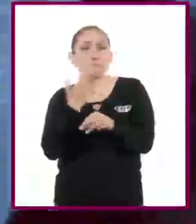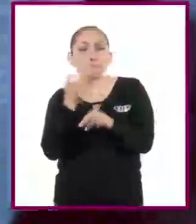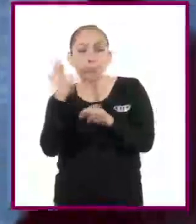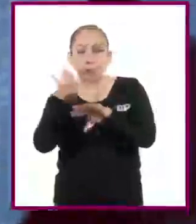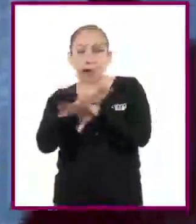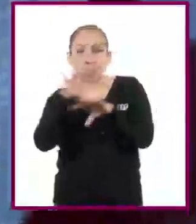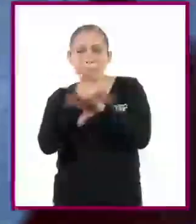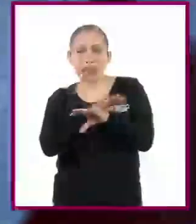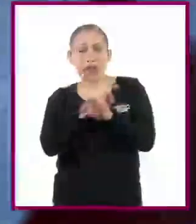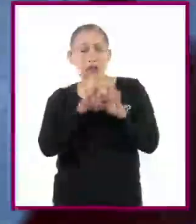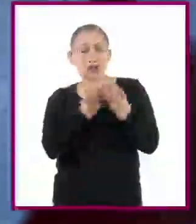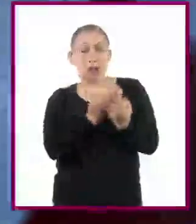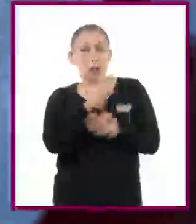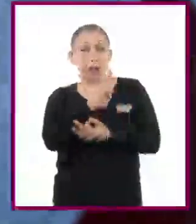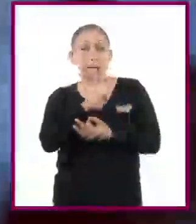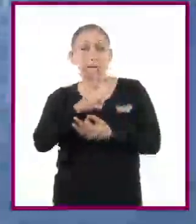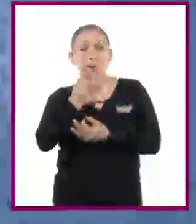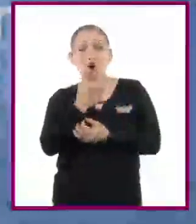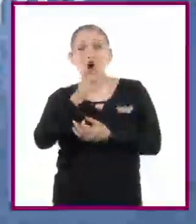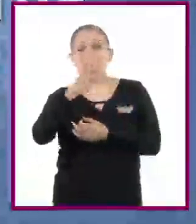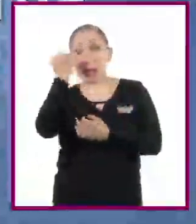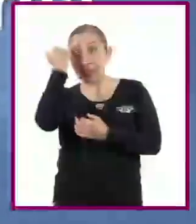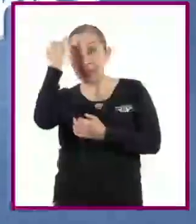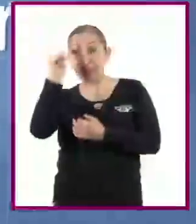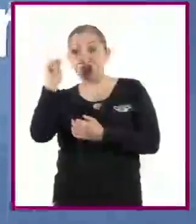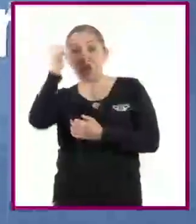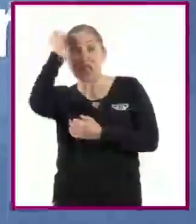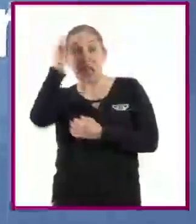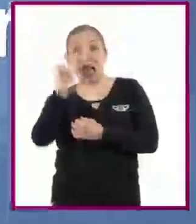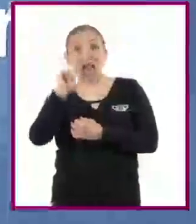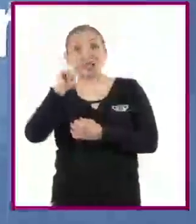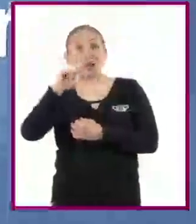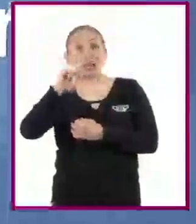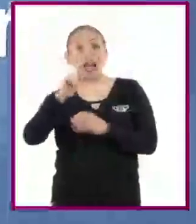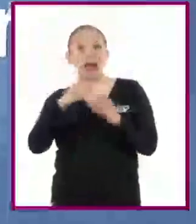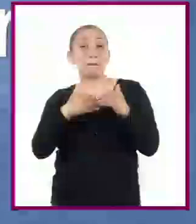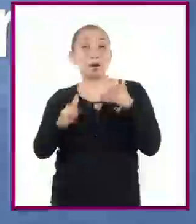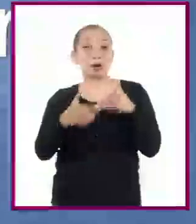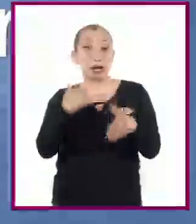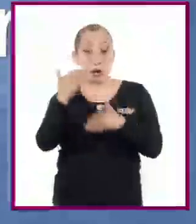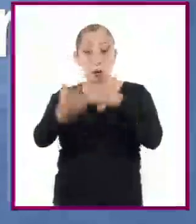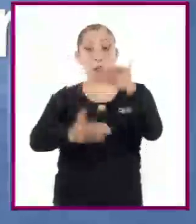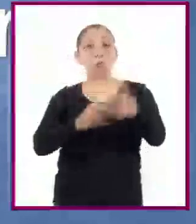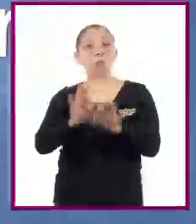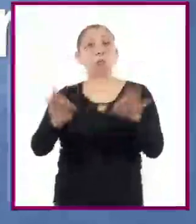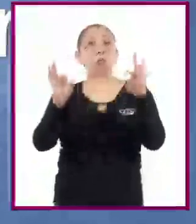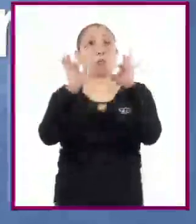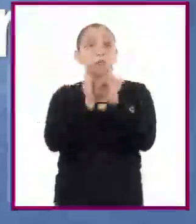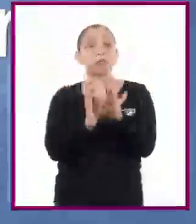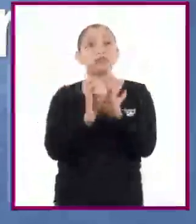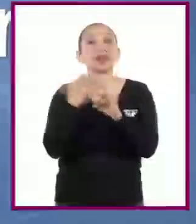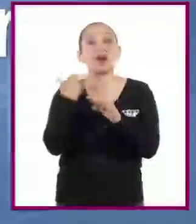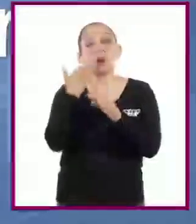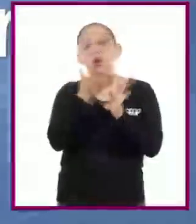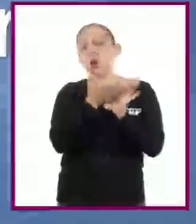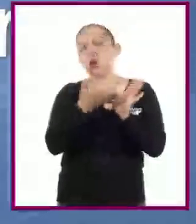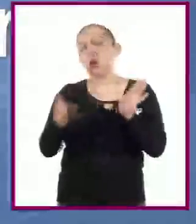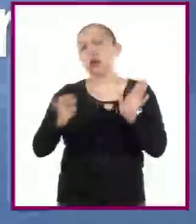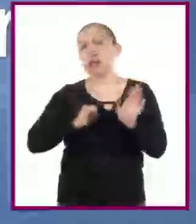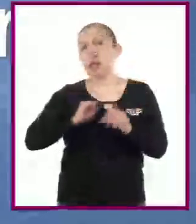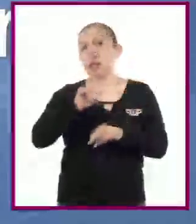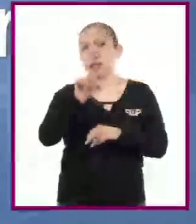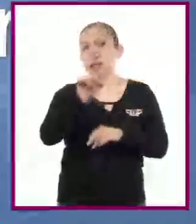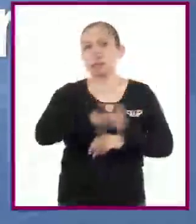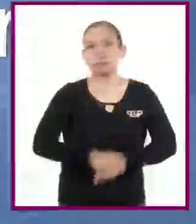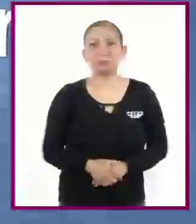de Bohr los que llevaron al desarrollo de la teoría atómica moderna, misma que tuvo un avance significativo durante todo el siglo